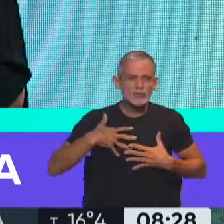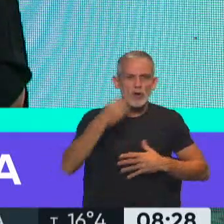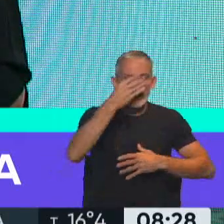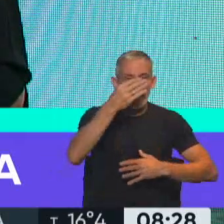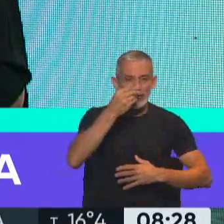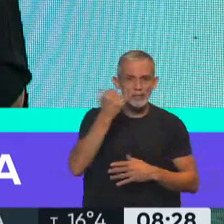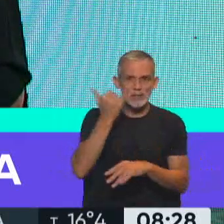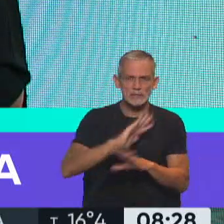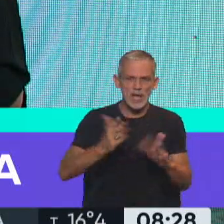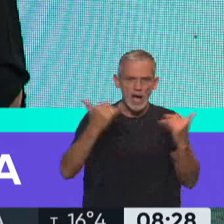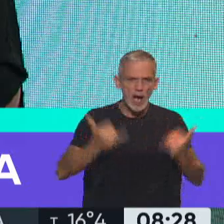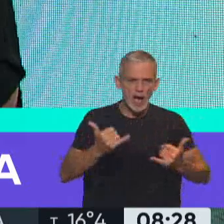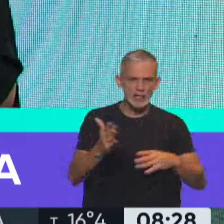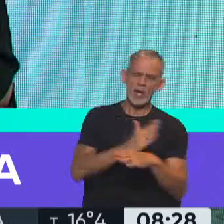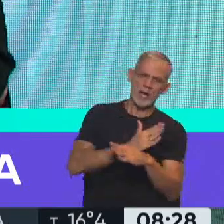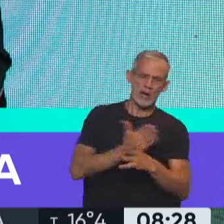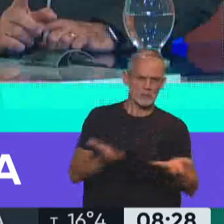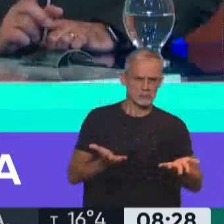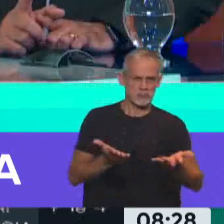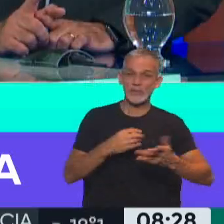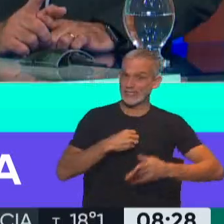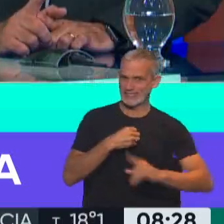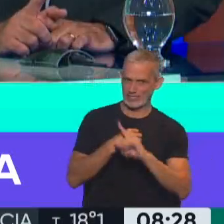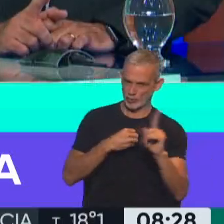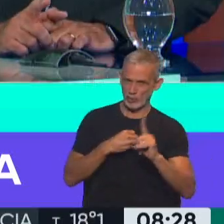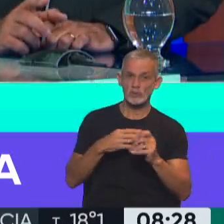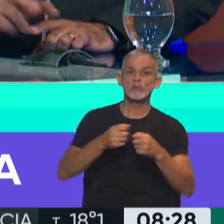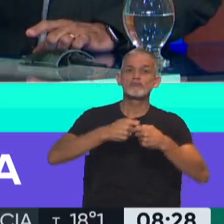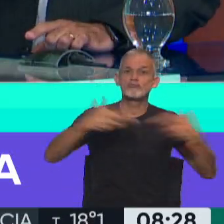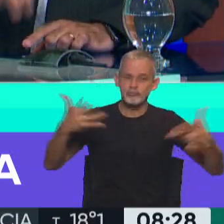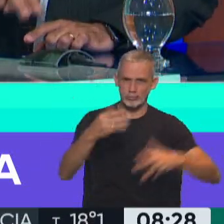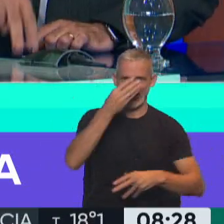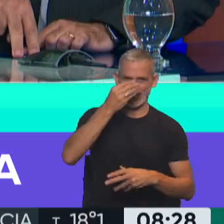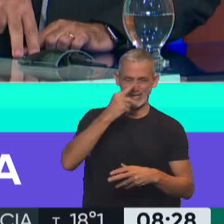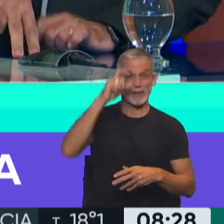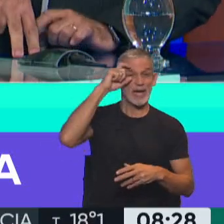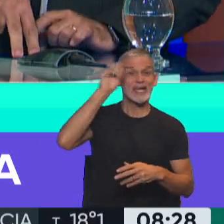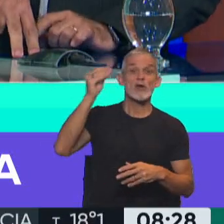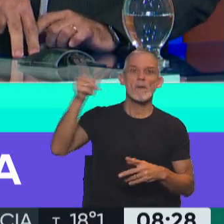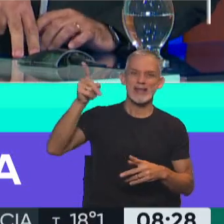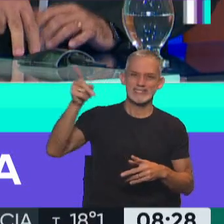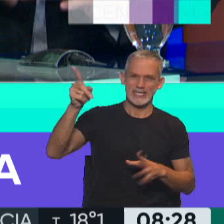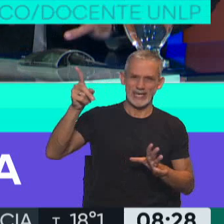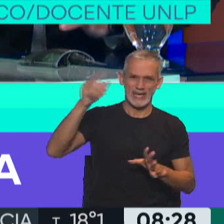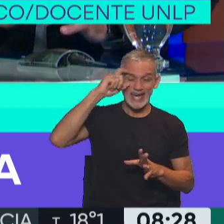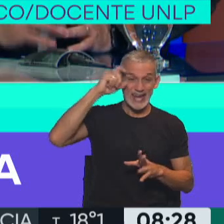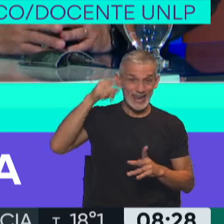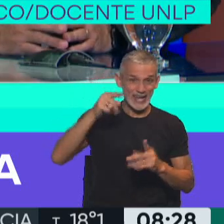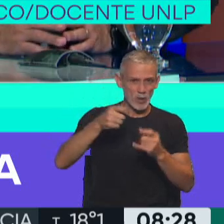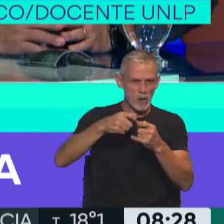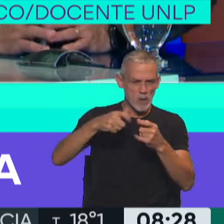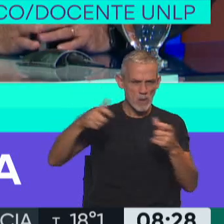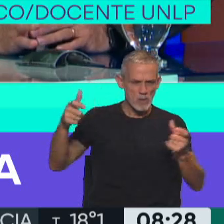gripe se ha instalado anticipadamente, ¿no? No es sensación, es un brote. Es un brote. Empezó en enero en Brasil. Y ahora realmente